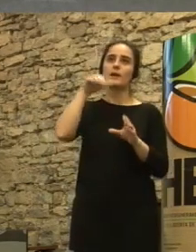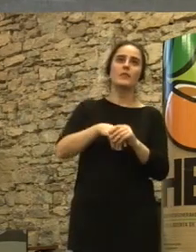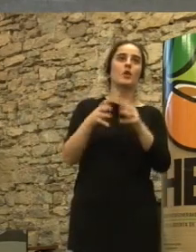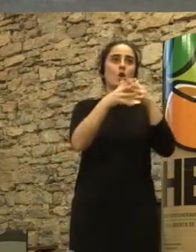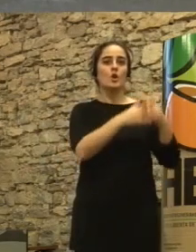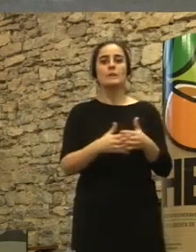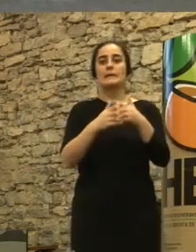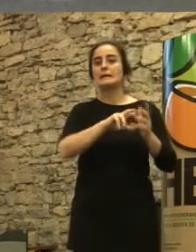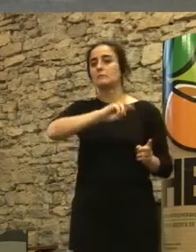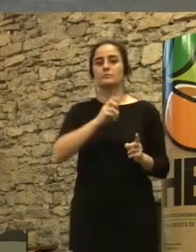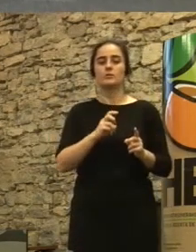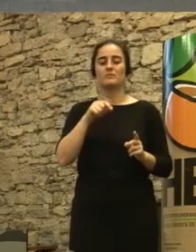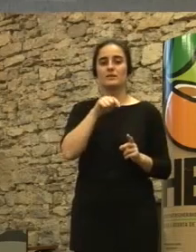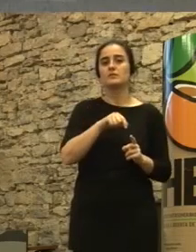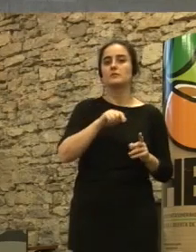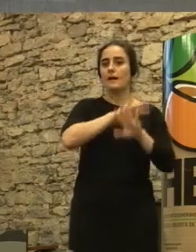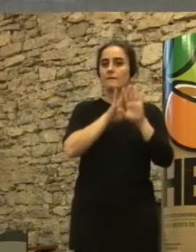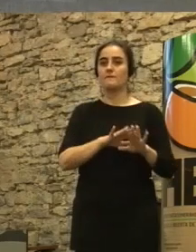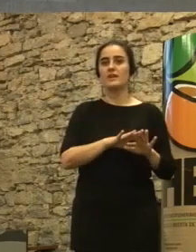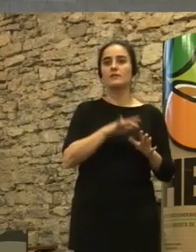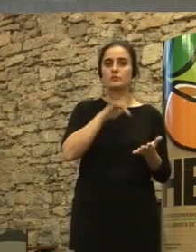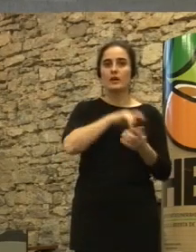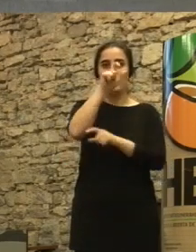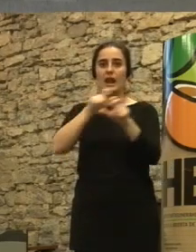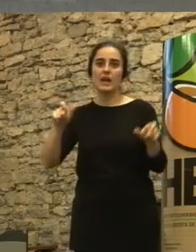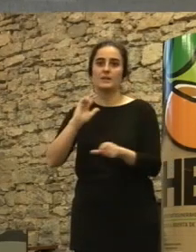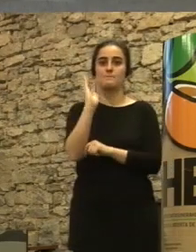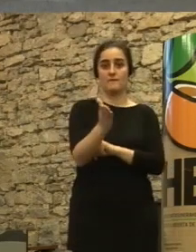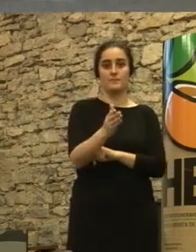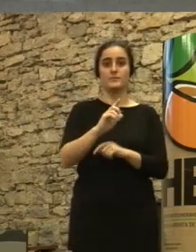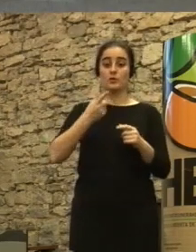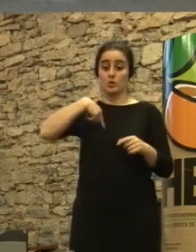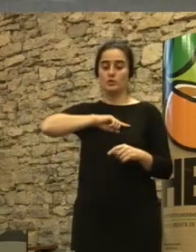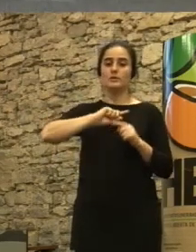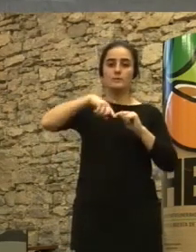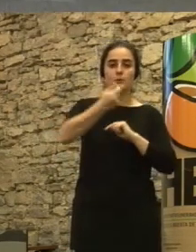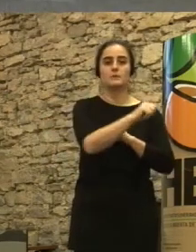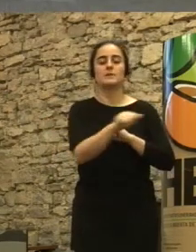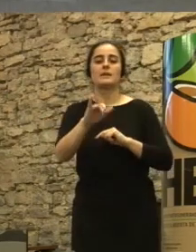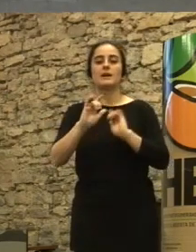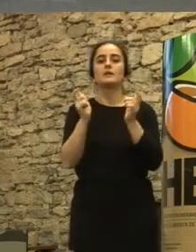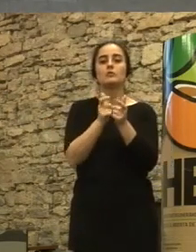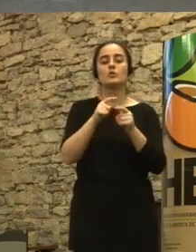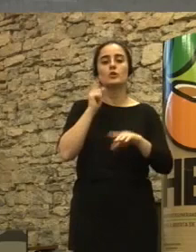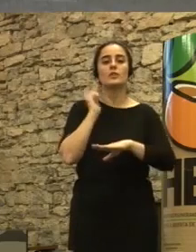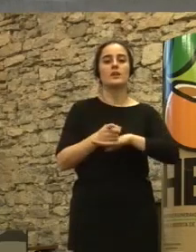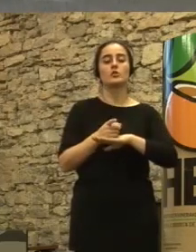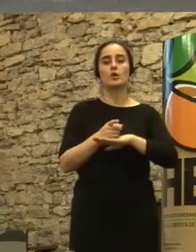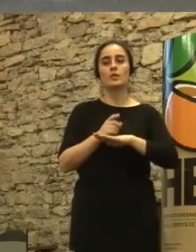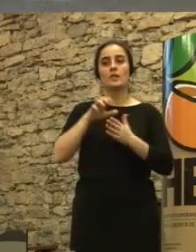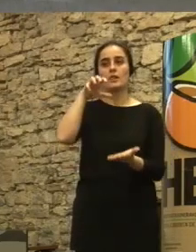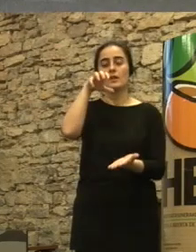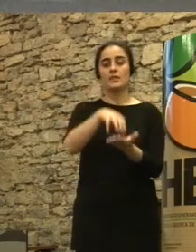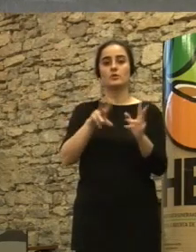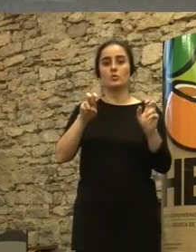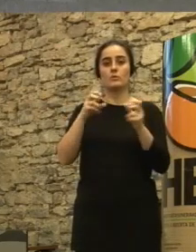qué, como muy... No, estas cosas aterrizan y hacen daño a gente. Nosotros la semana que viene tenemos una reunión con el director del centro, del nuevo